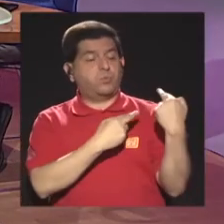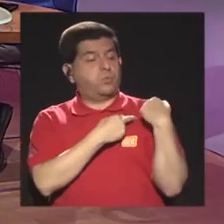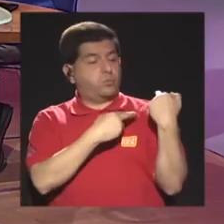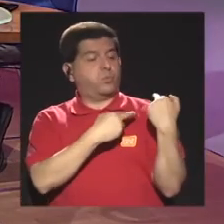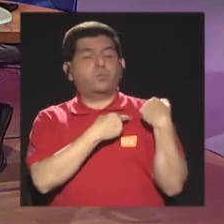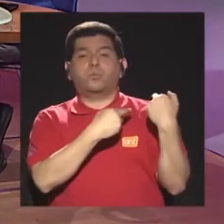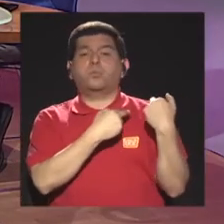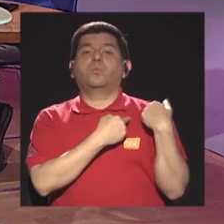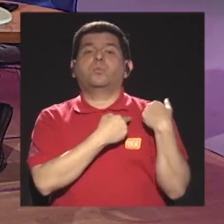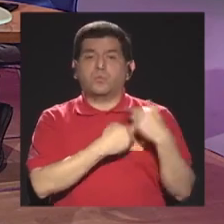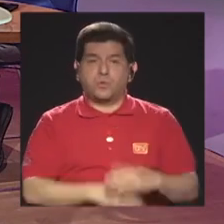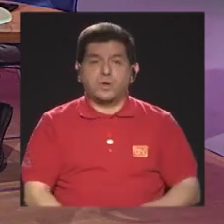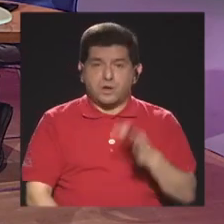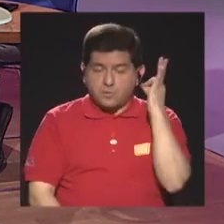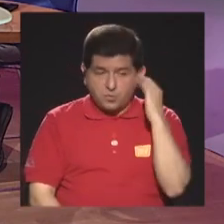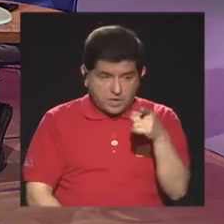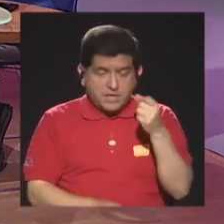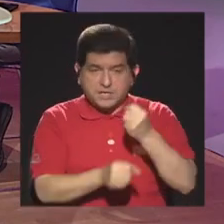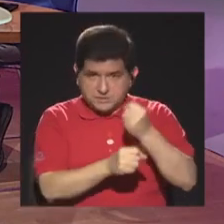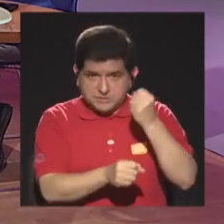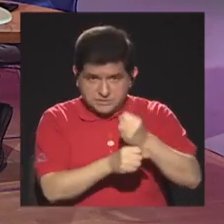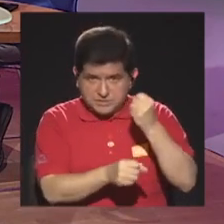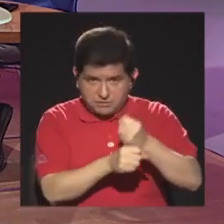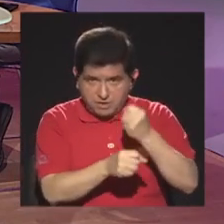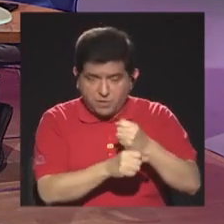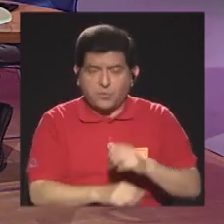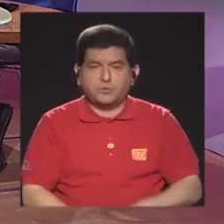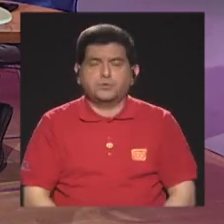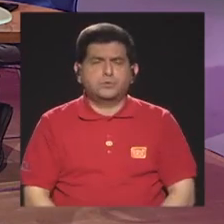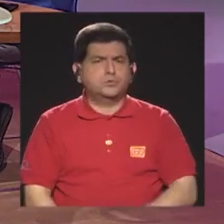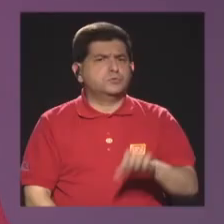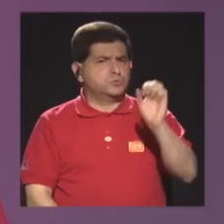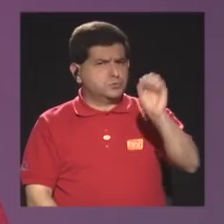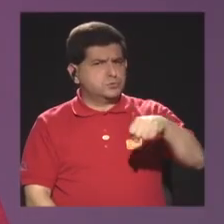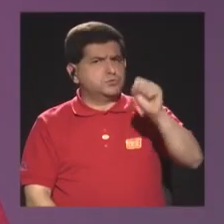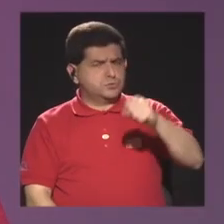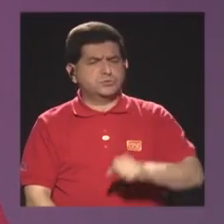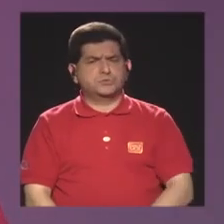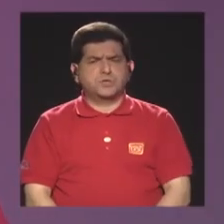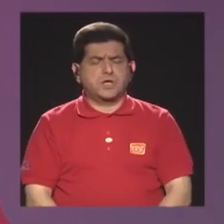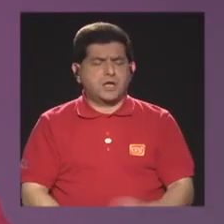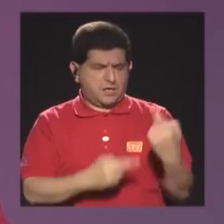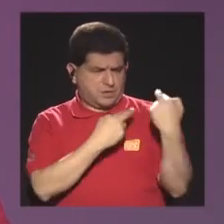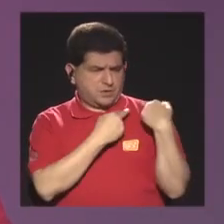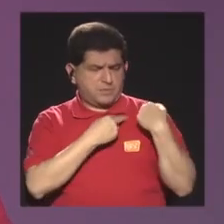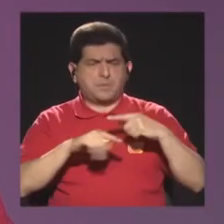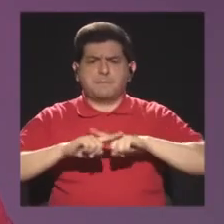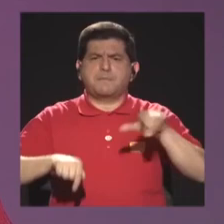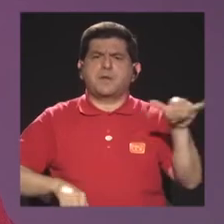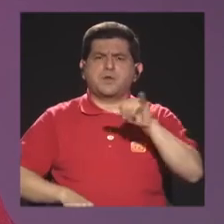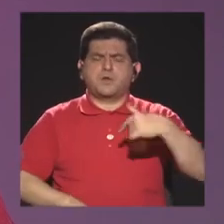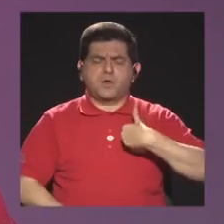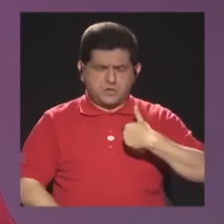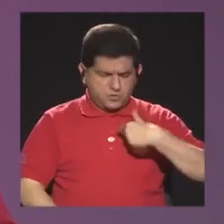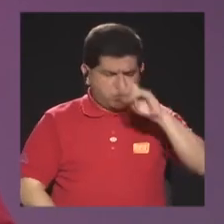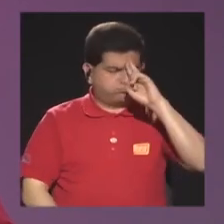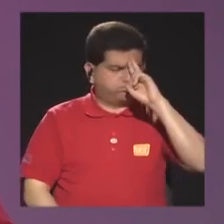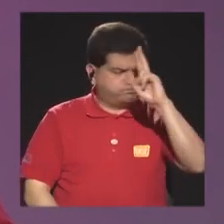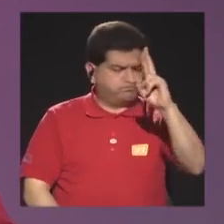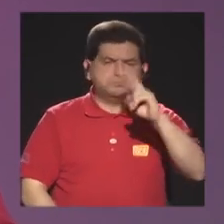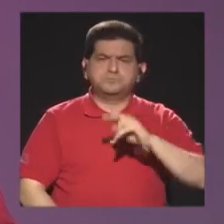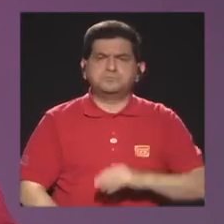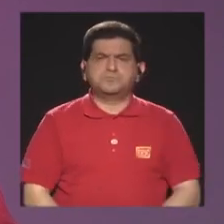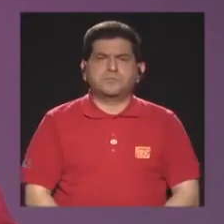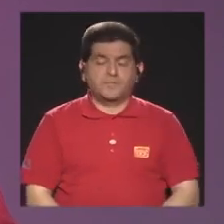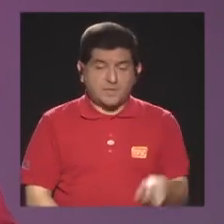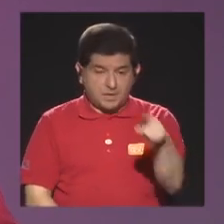tener mujeres haciendo este trabajo. Sí, una gran responsabilidad, pero además yo tengo que reconocer que